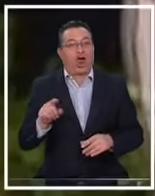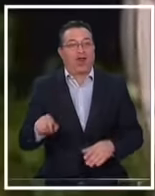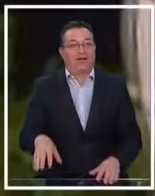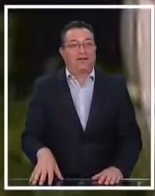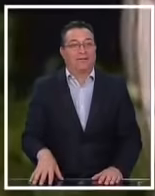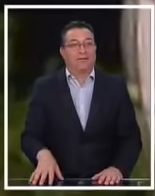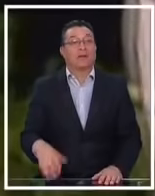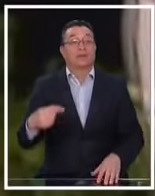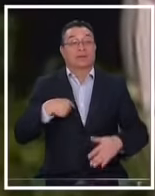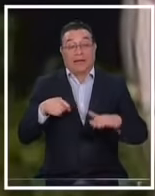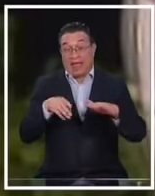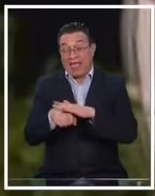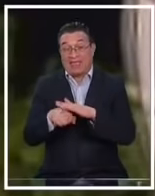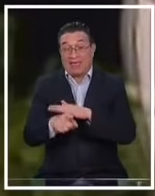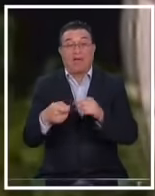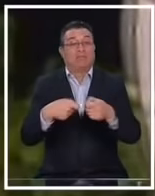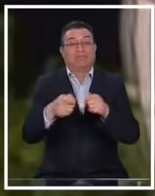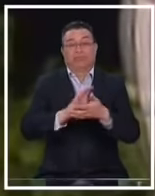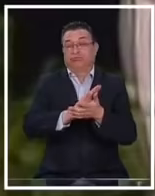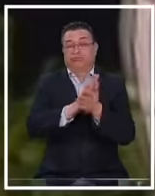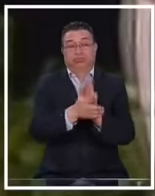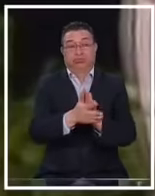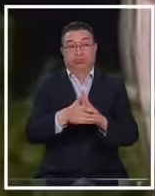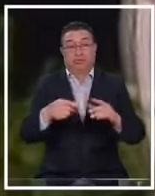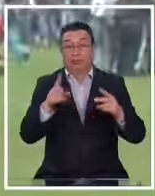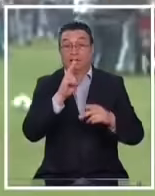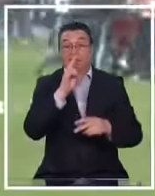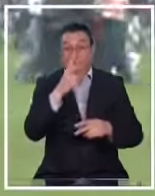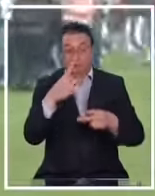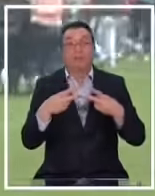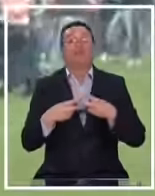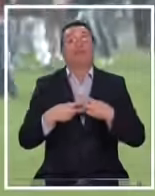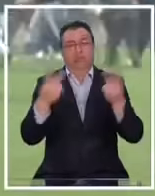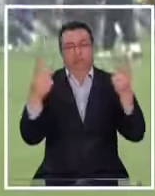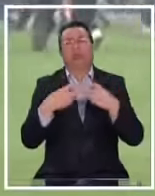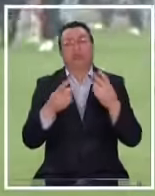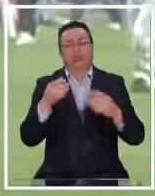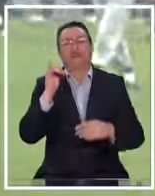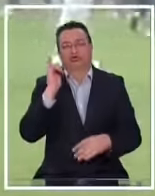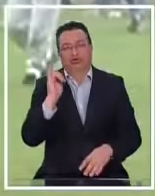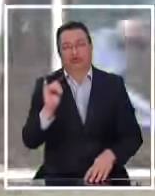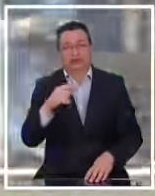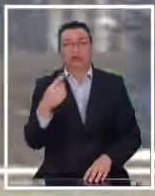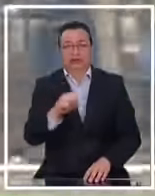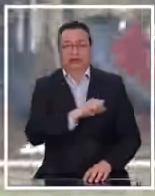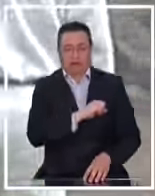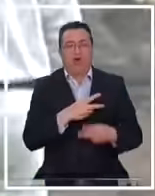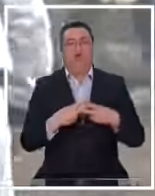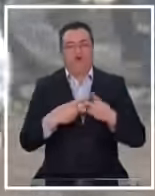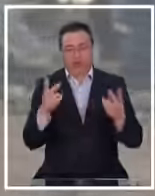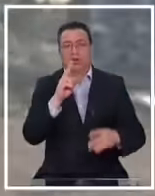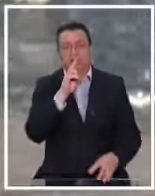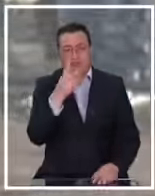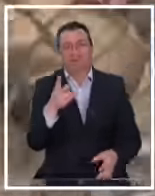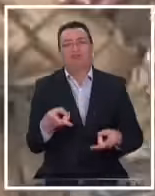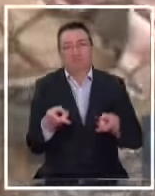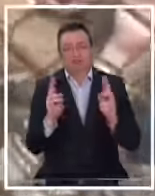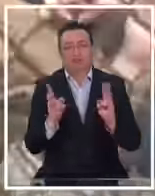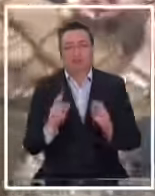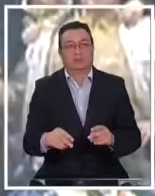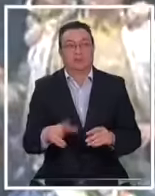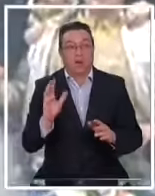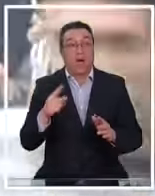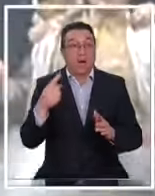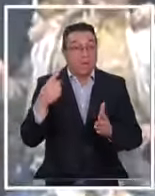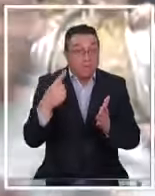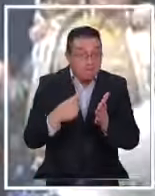Y dado que las entradas están absolutamente vendidas, el partido se va a televisar a todo Chile, incluido Santiago. Que ya no son